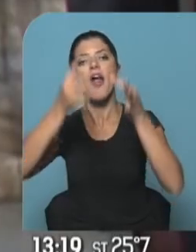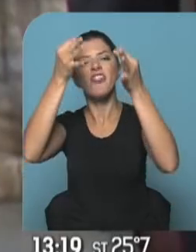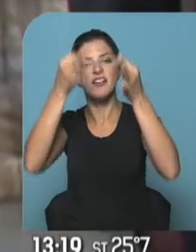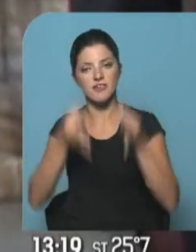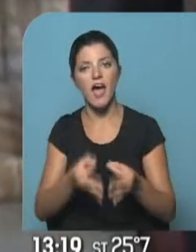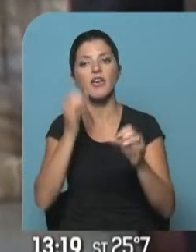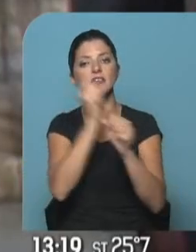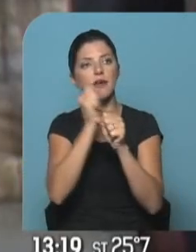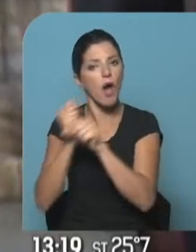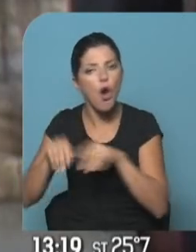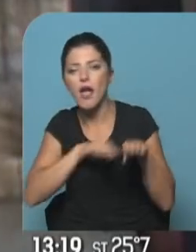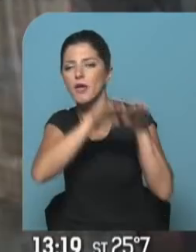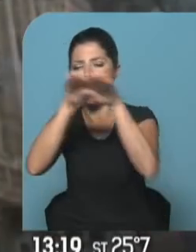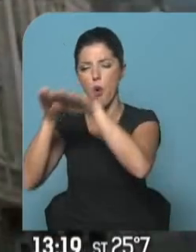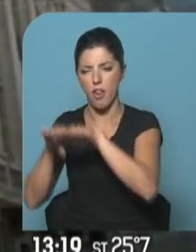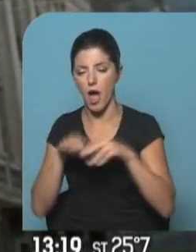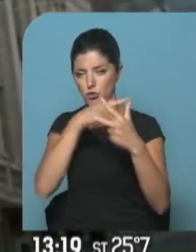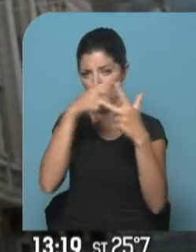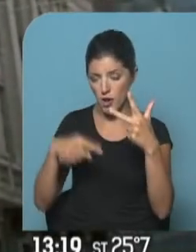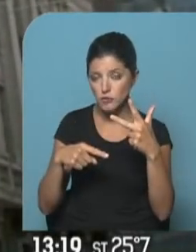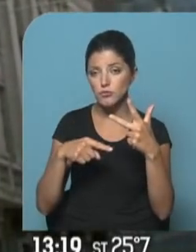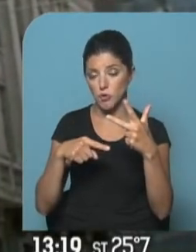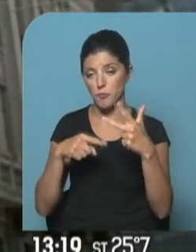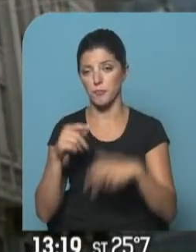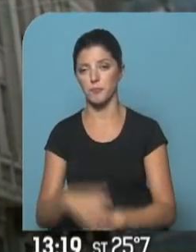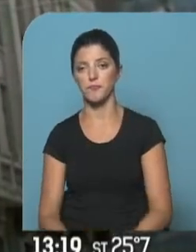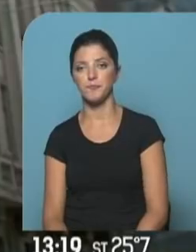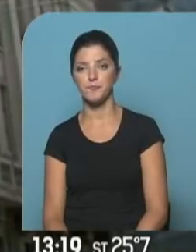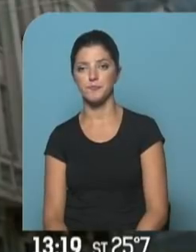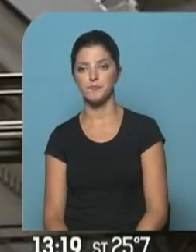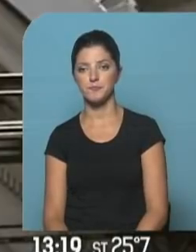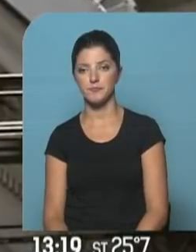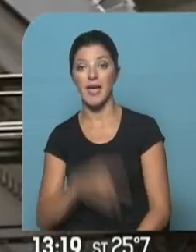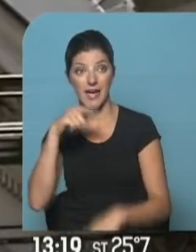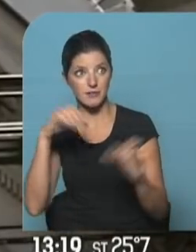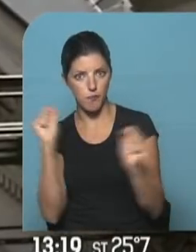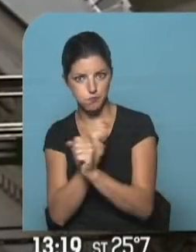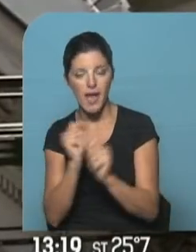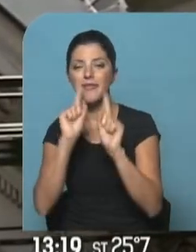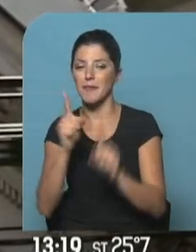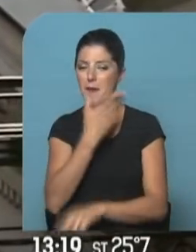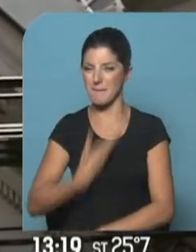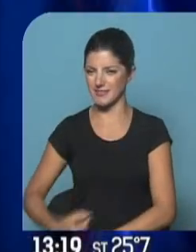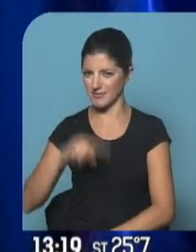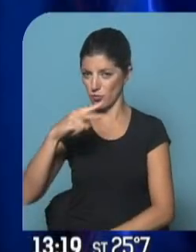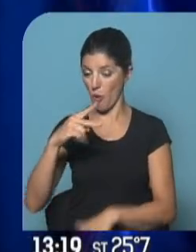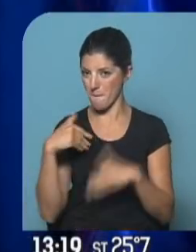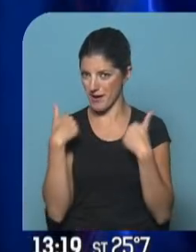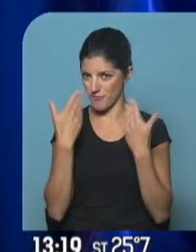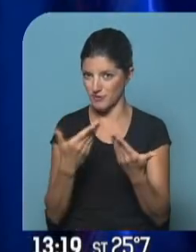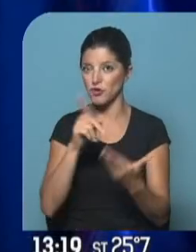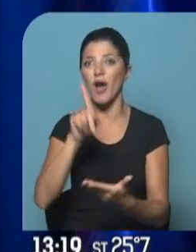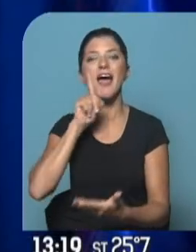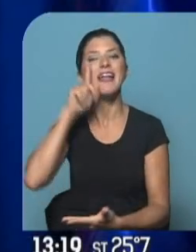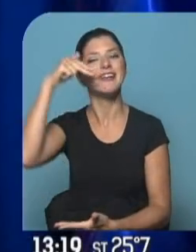por la igualdad con nuestra identidad del pueblo boliviano. La habilitación también beneficia al vicepresidente Álvaro García Linera,